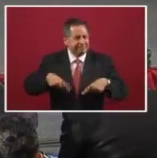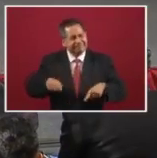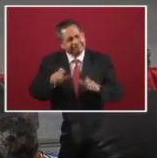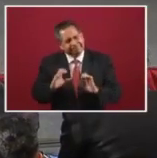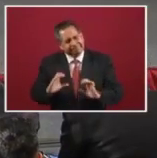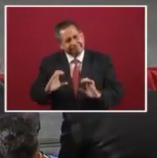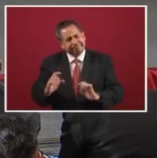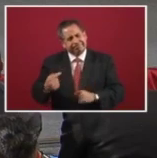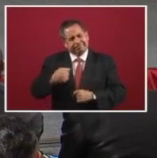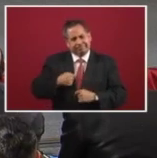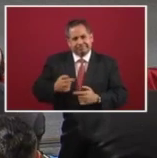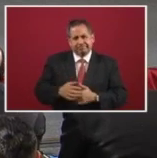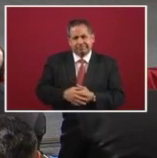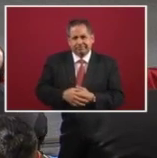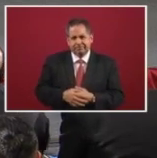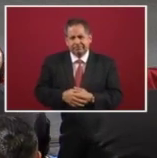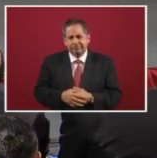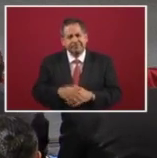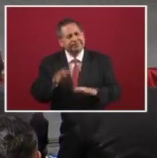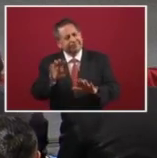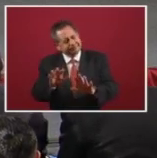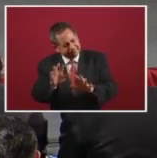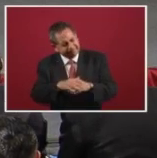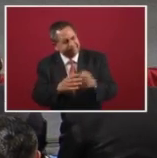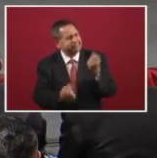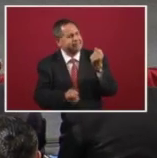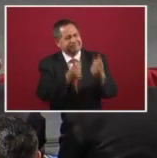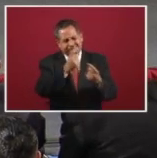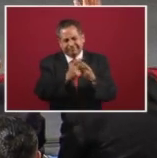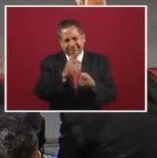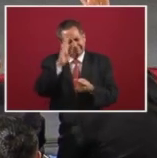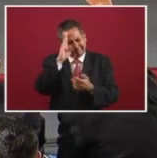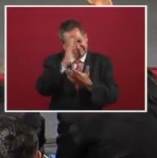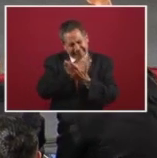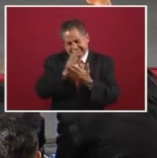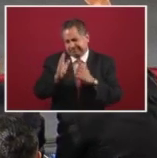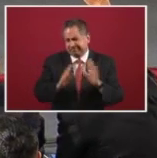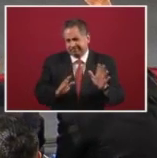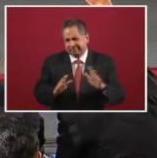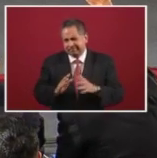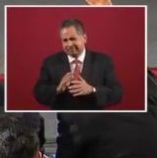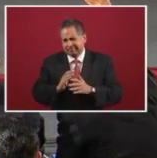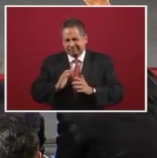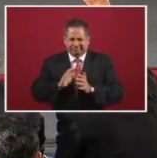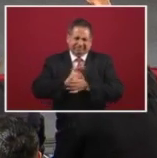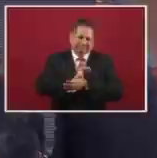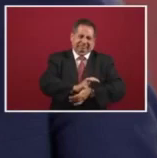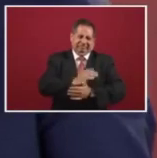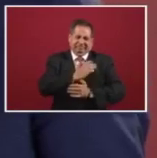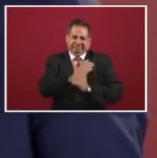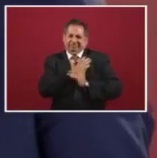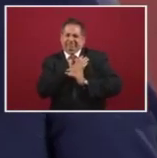estuvieron en ese momento. Hay algunos que se pasan, o sea, que me apachurran.